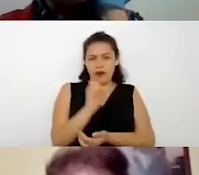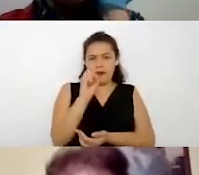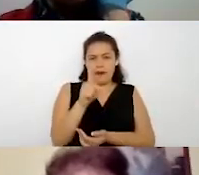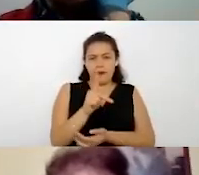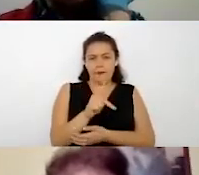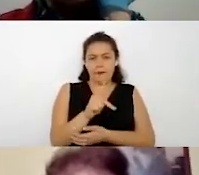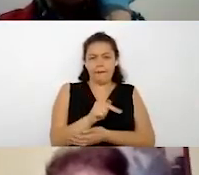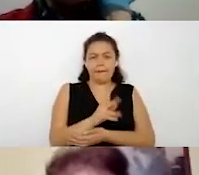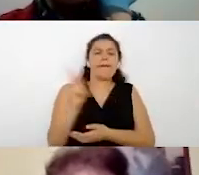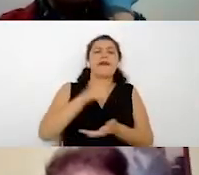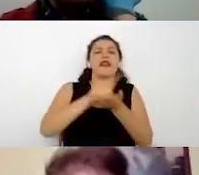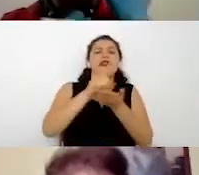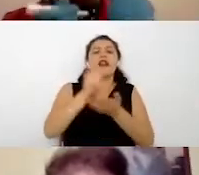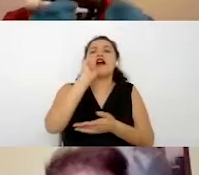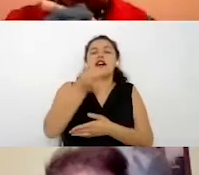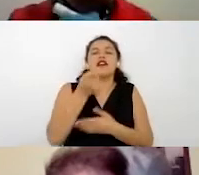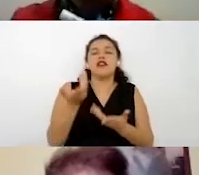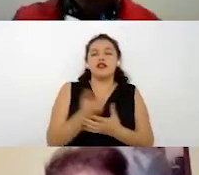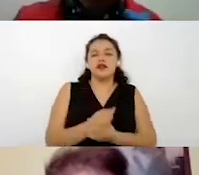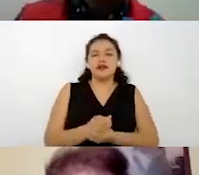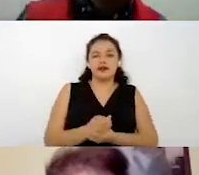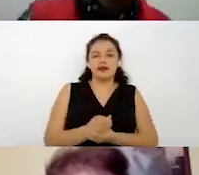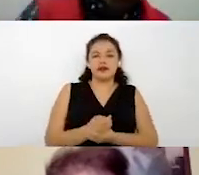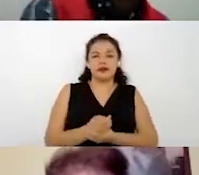¿En qué consiste ese tipo de limpieza?